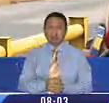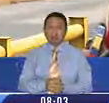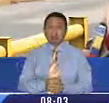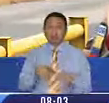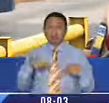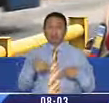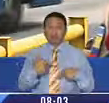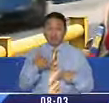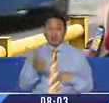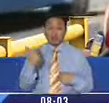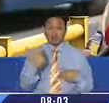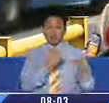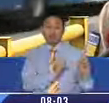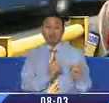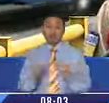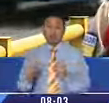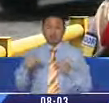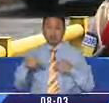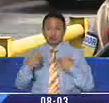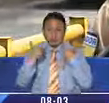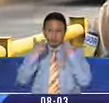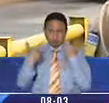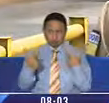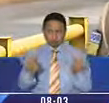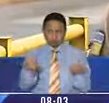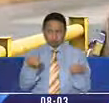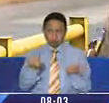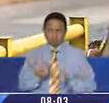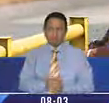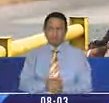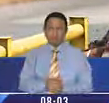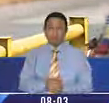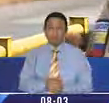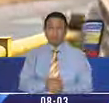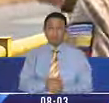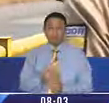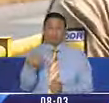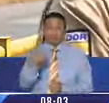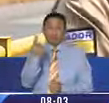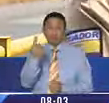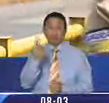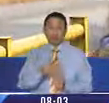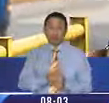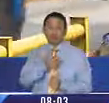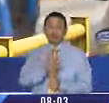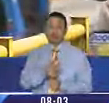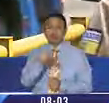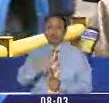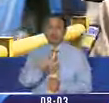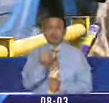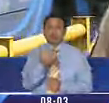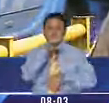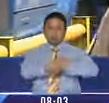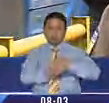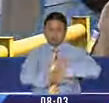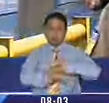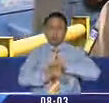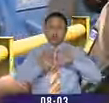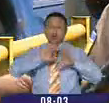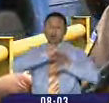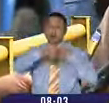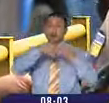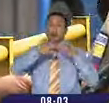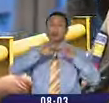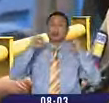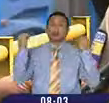una organización que obviamente estamos trabajando en aquello. No queremos llegar solamente a los pequeños delincuentes, sino a la organización,